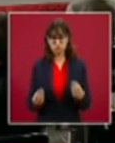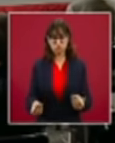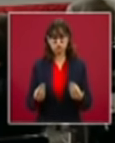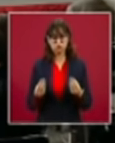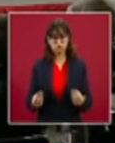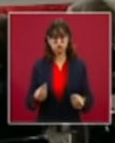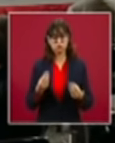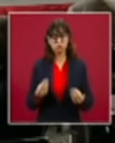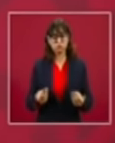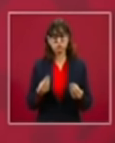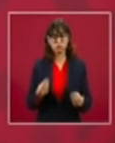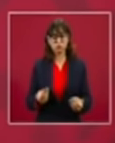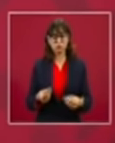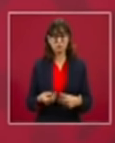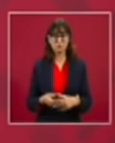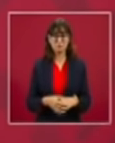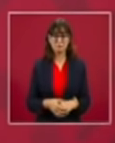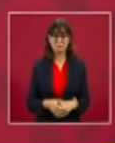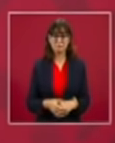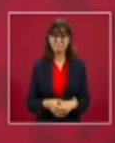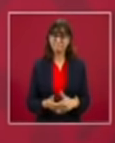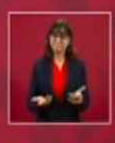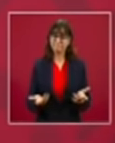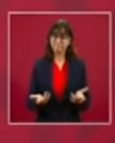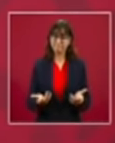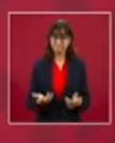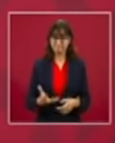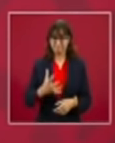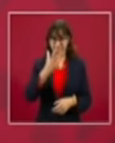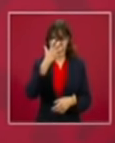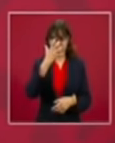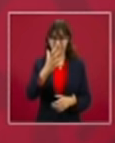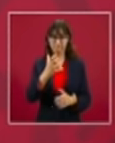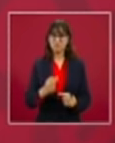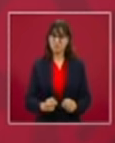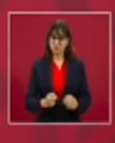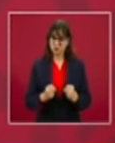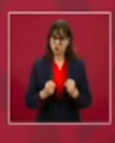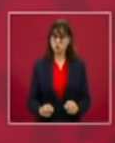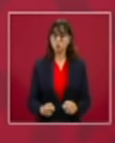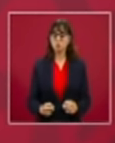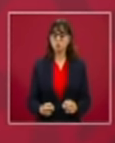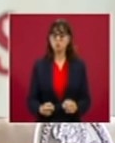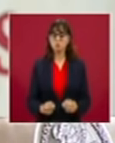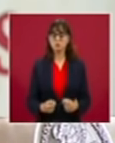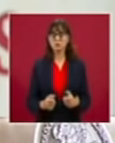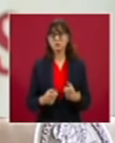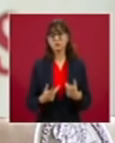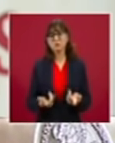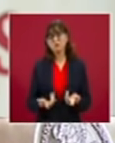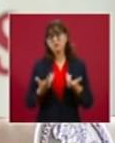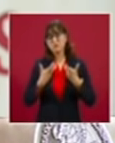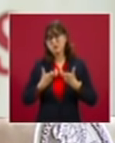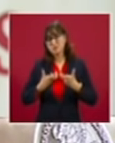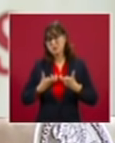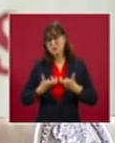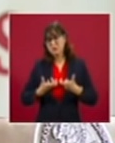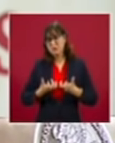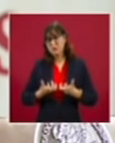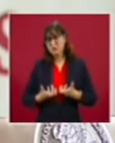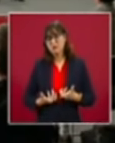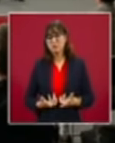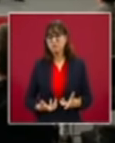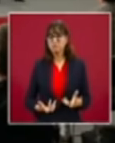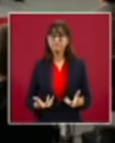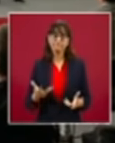que la política es de resultados y que sobre todo lo que vale fundamentalmente es